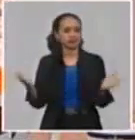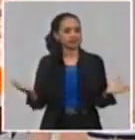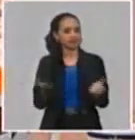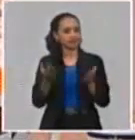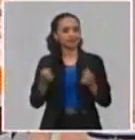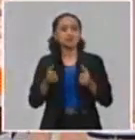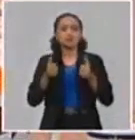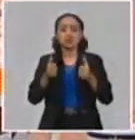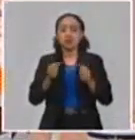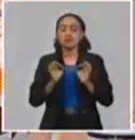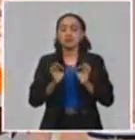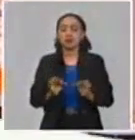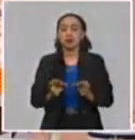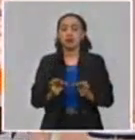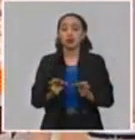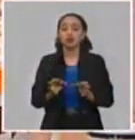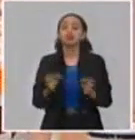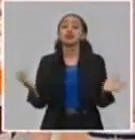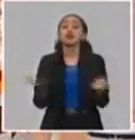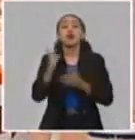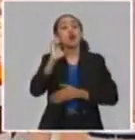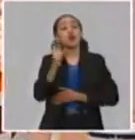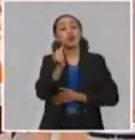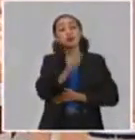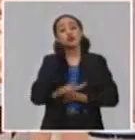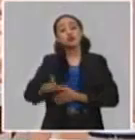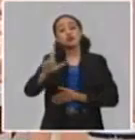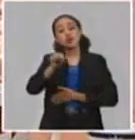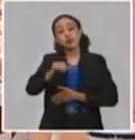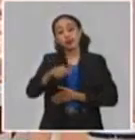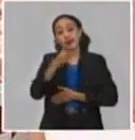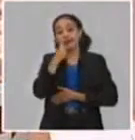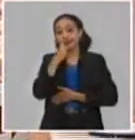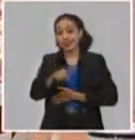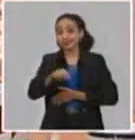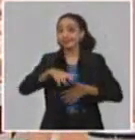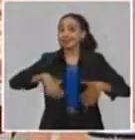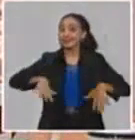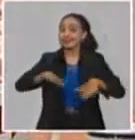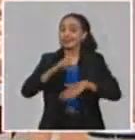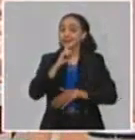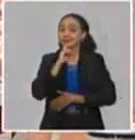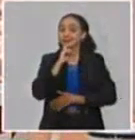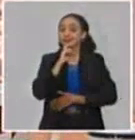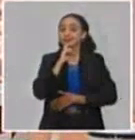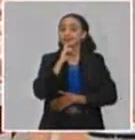la estrategia económico-social para enfrentar una situación de crisis